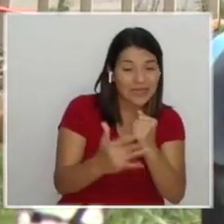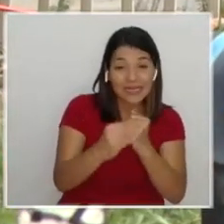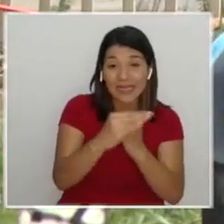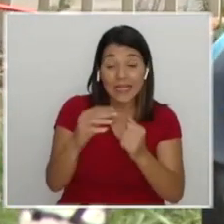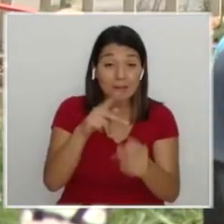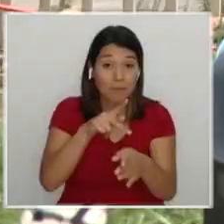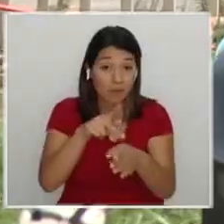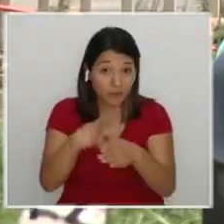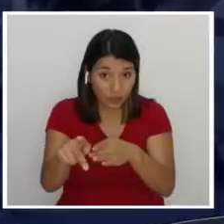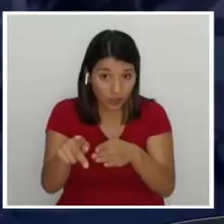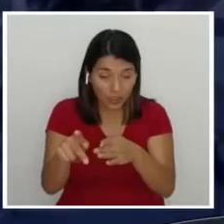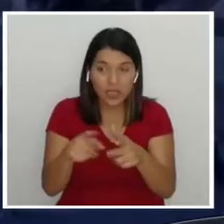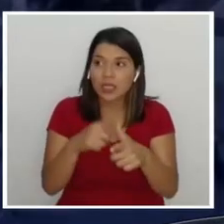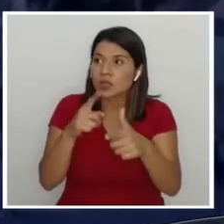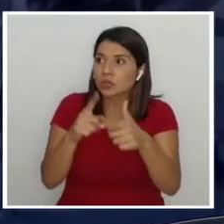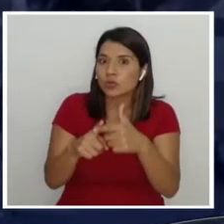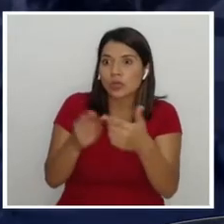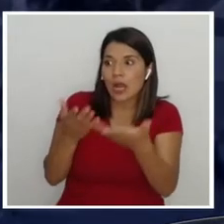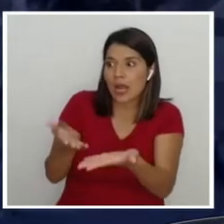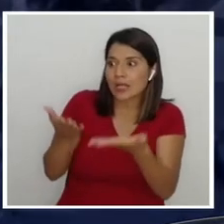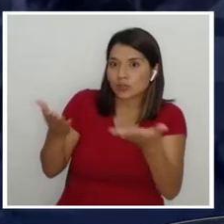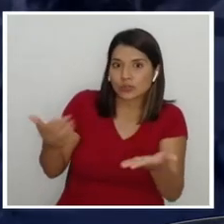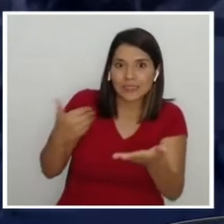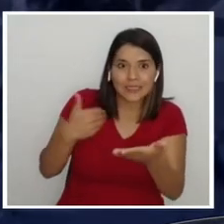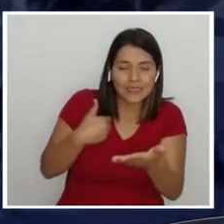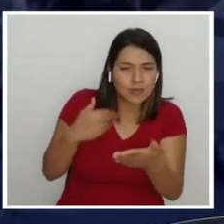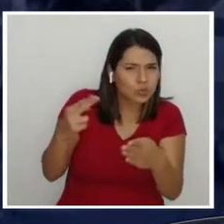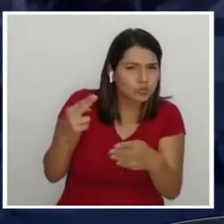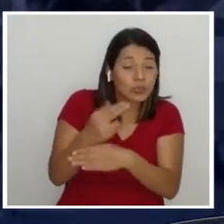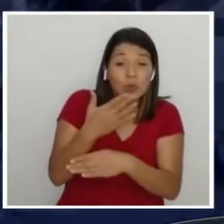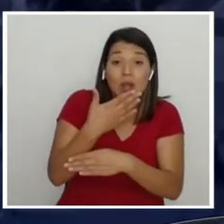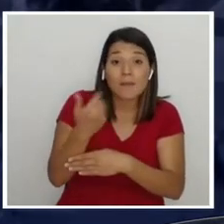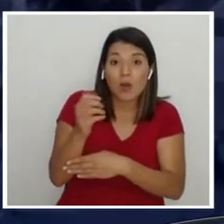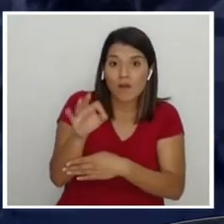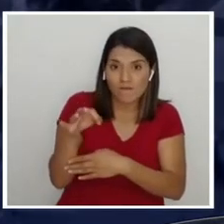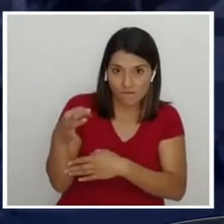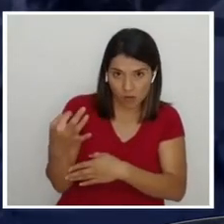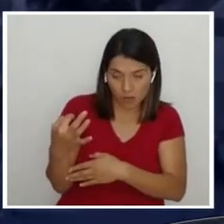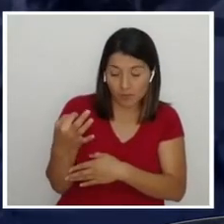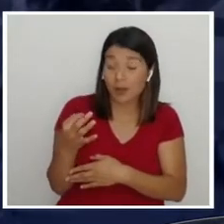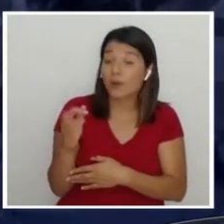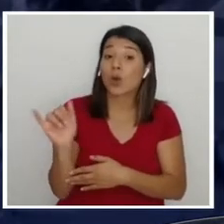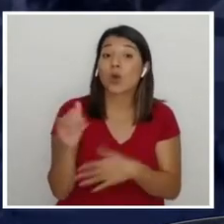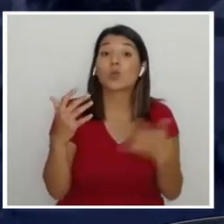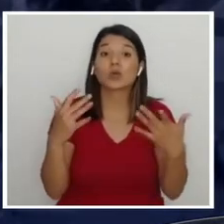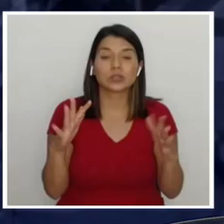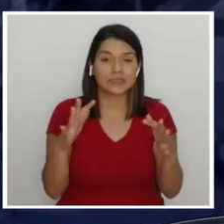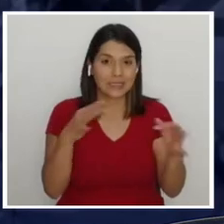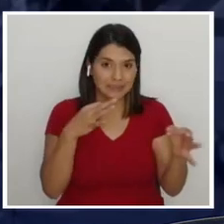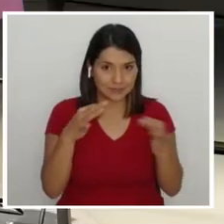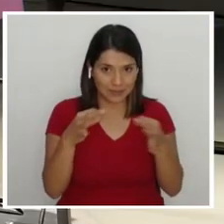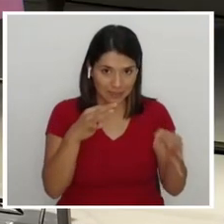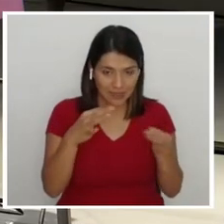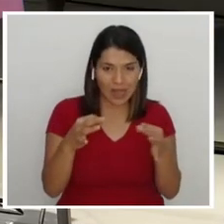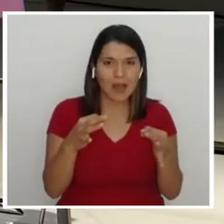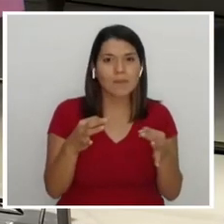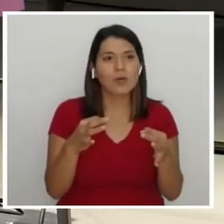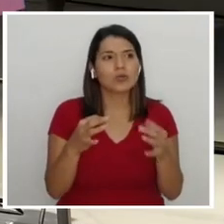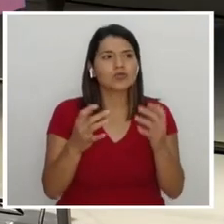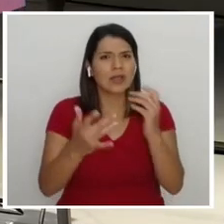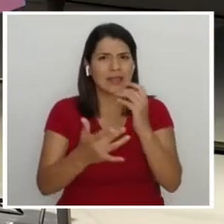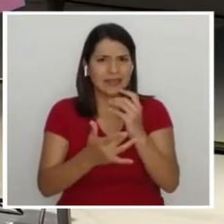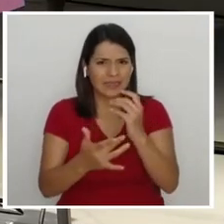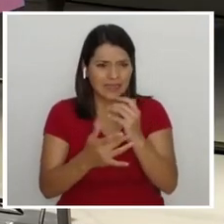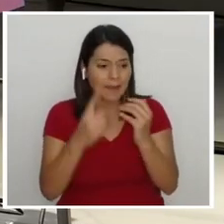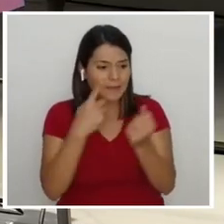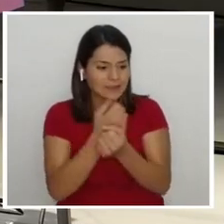van derivando de la mejor manera posible. Como bien se mencionaba, técnicas de rescate vertical,